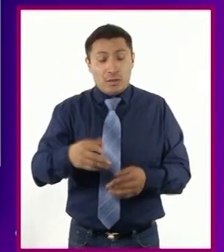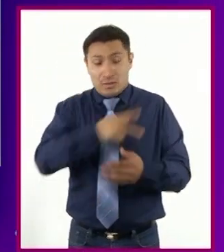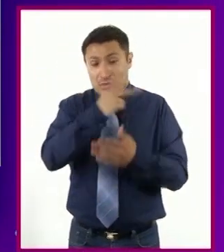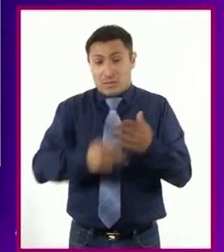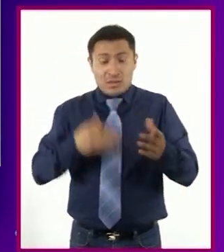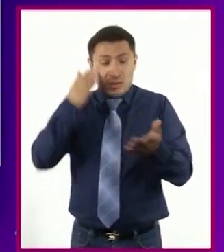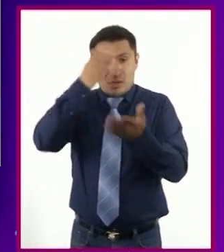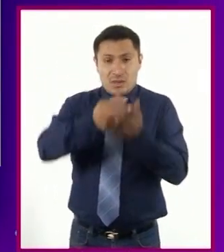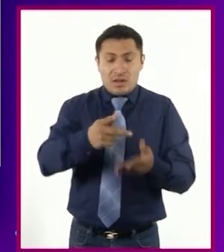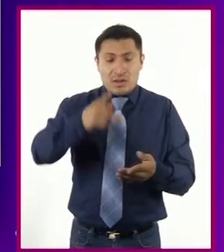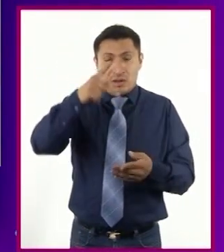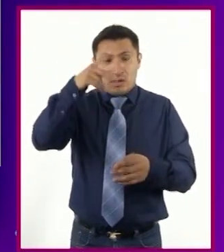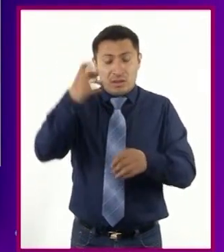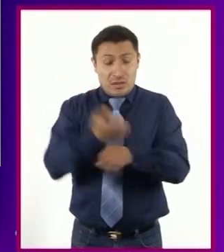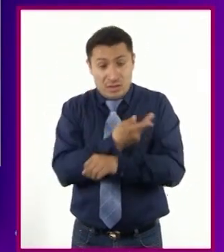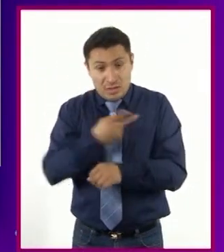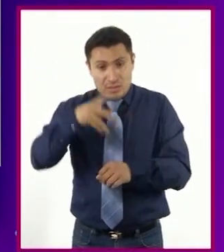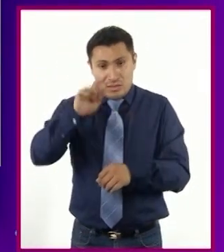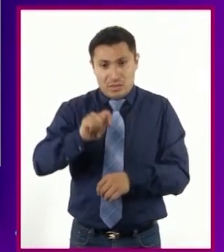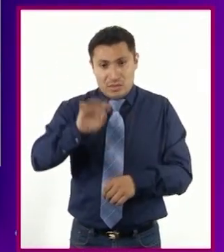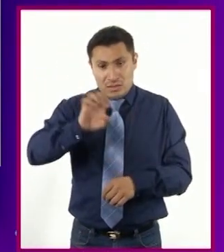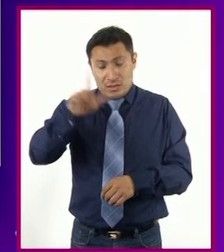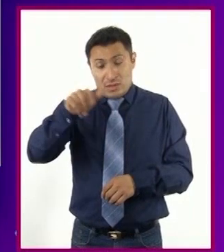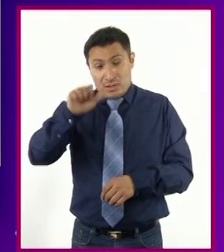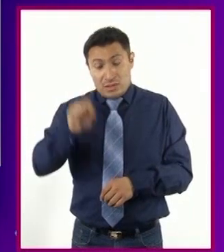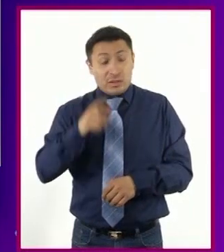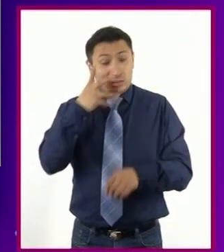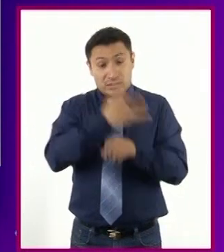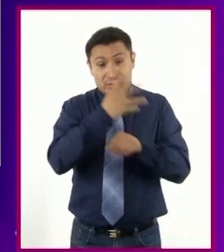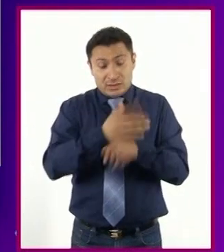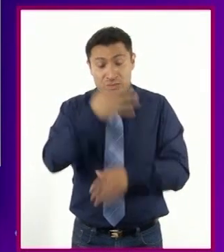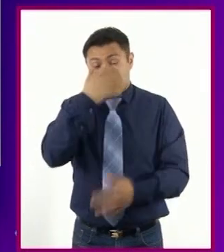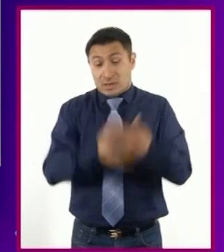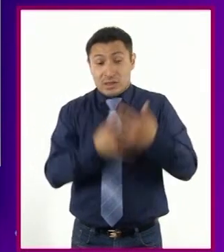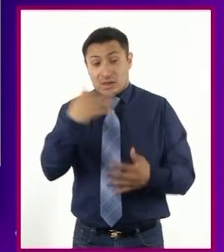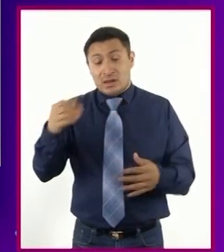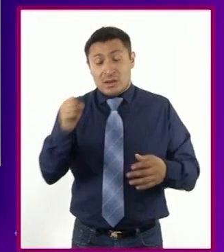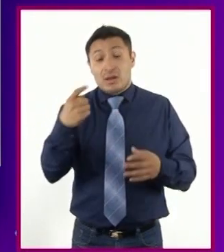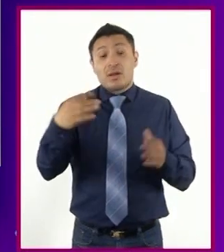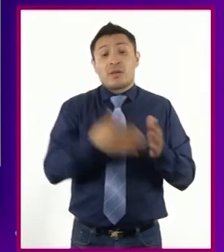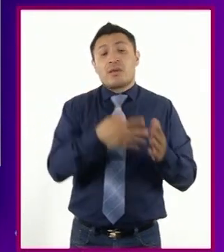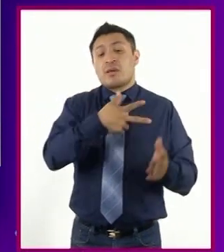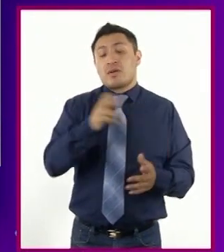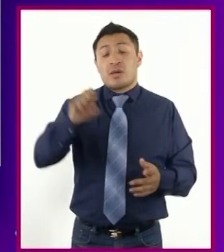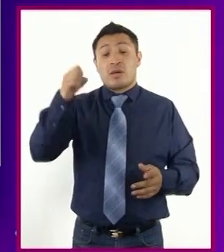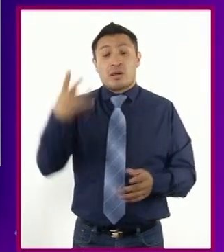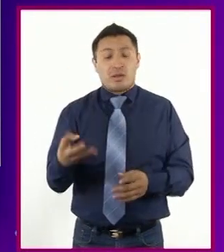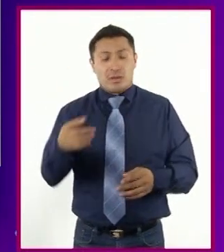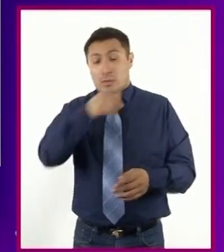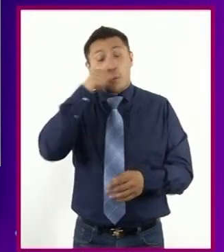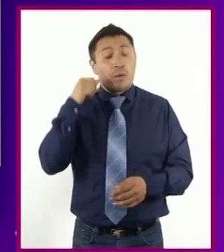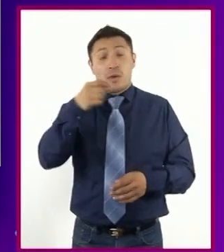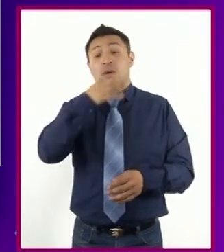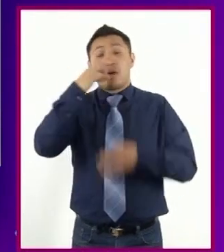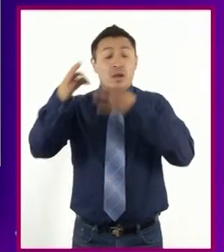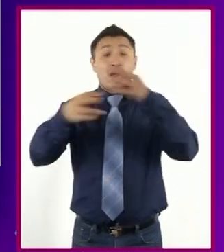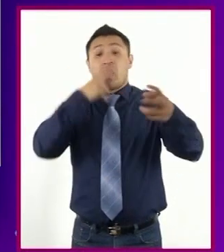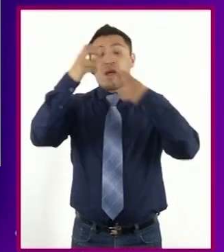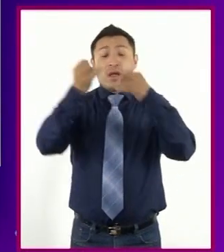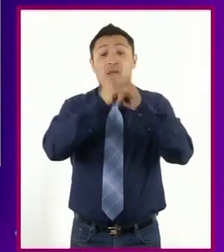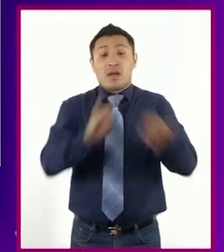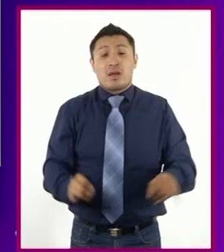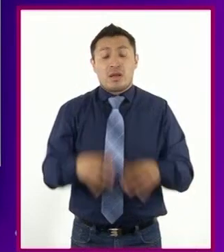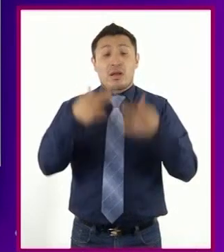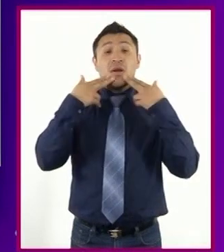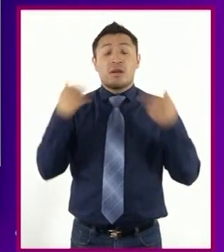Estados Unidos. El 15 de septiembre de 1864, Benito Juárez dio el grito de independencia en la hacienda